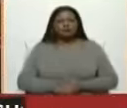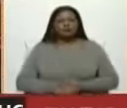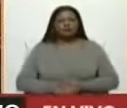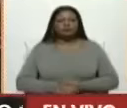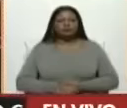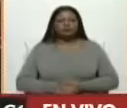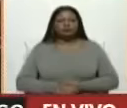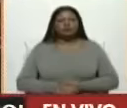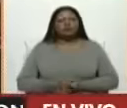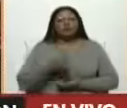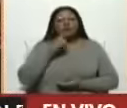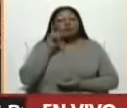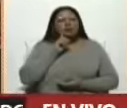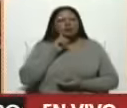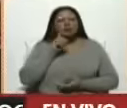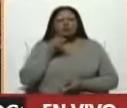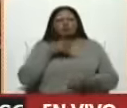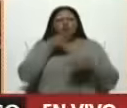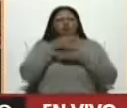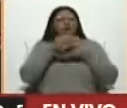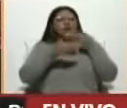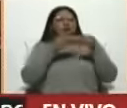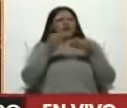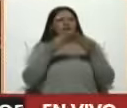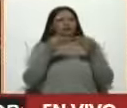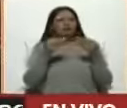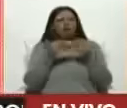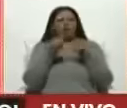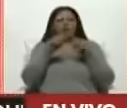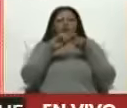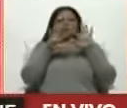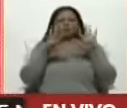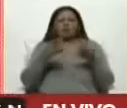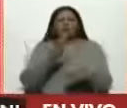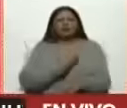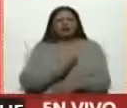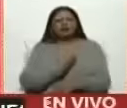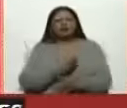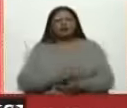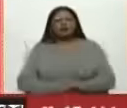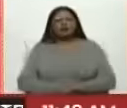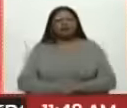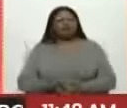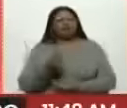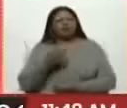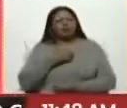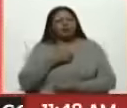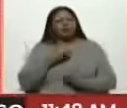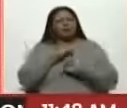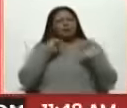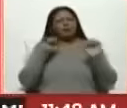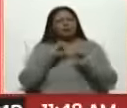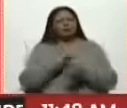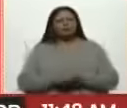No nos caigamos a coba. No, yo voy a hacer aquí todos los 1 por 10 de la alcaldía. Eso no es así.